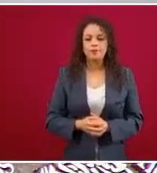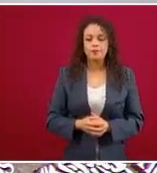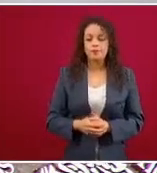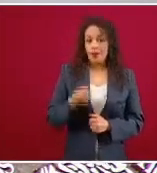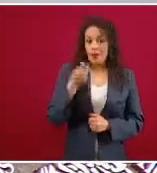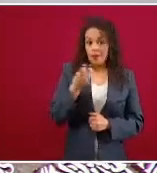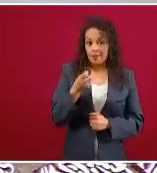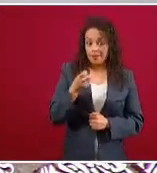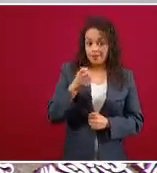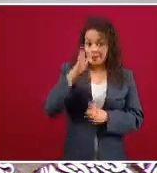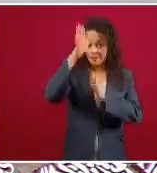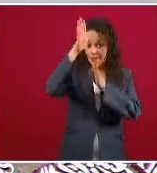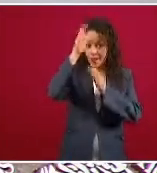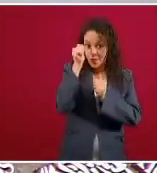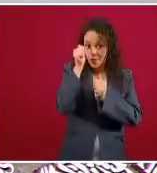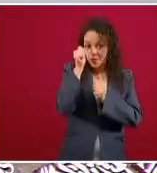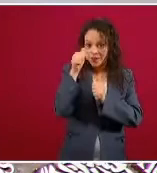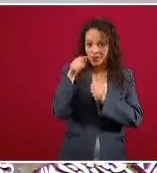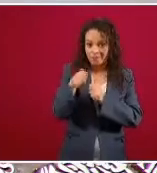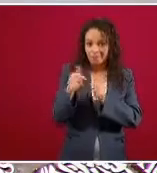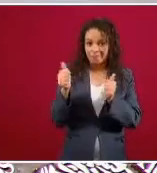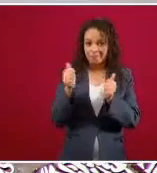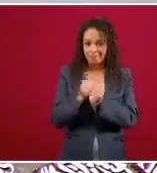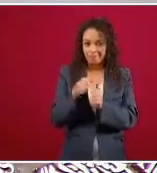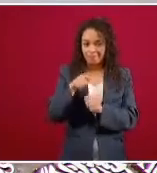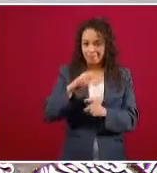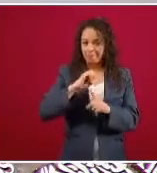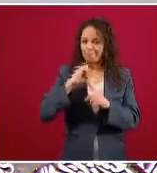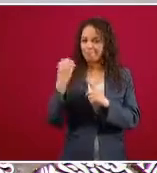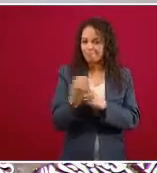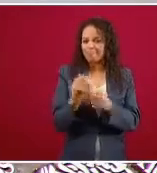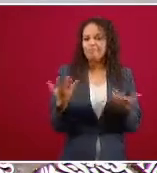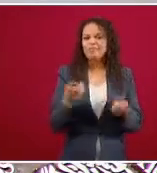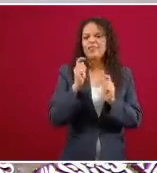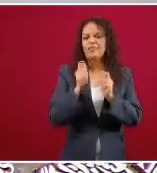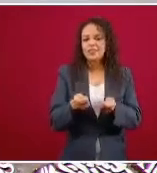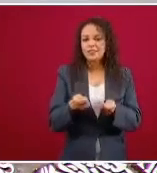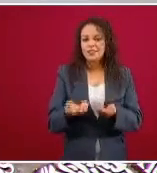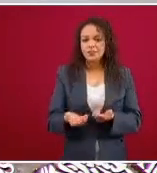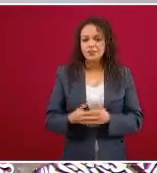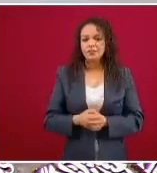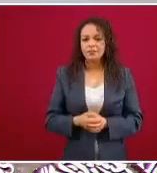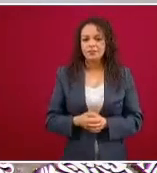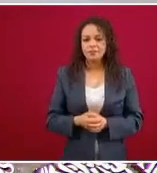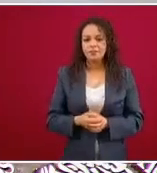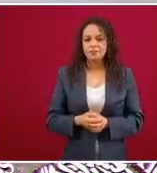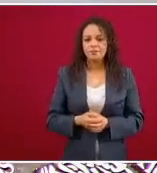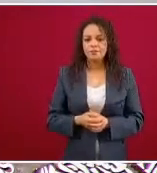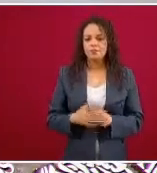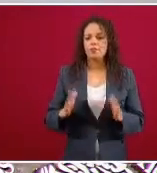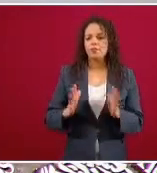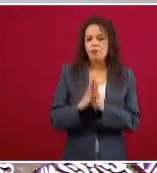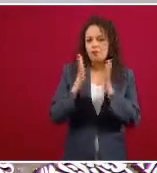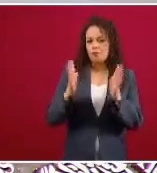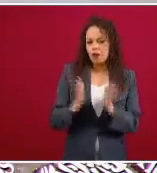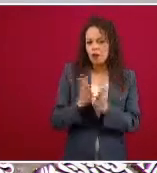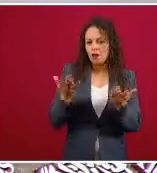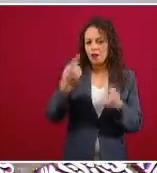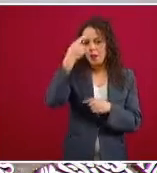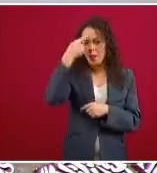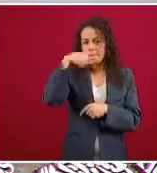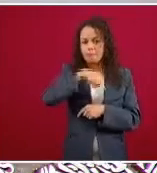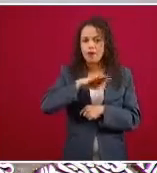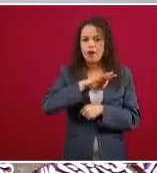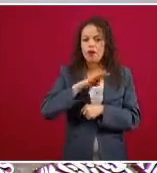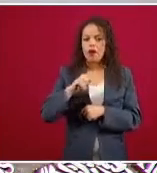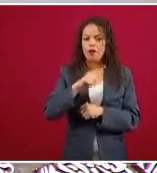convenio que se tiene con esta organización, pues es de colaboración para mantener los precios del mercado, para